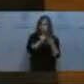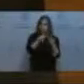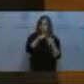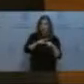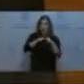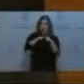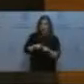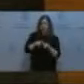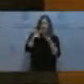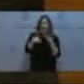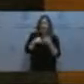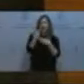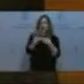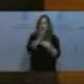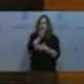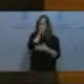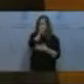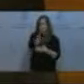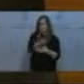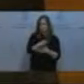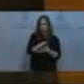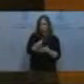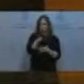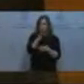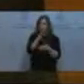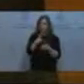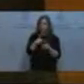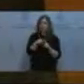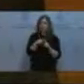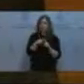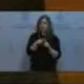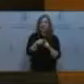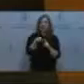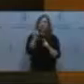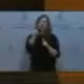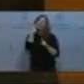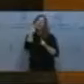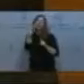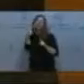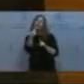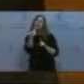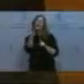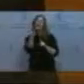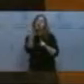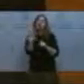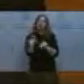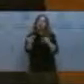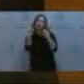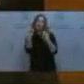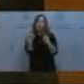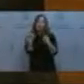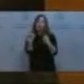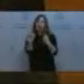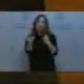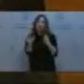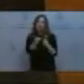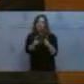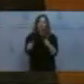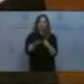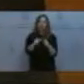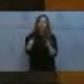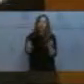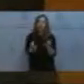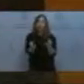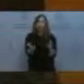hemeroteca dentro de un par de años. Claro, se sacan el comodín del público. Mejor dicho, el comodín de los asturianos, como